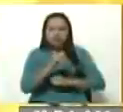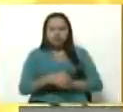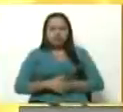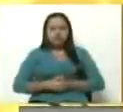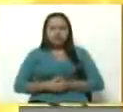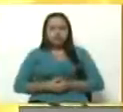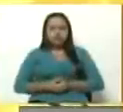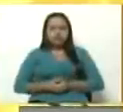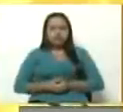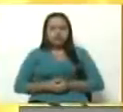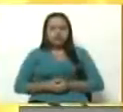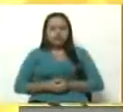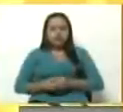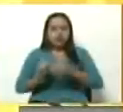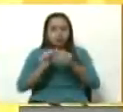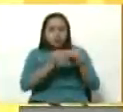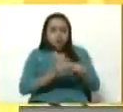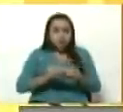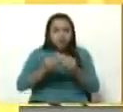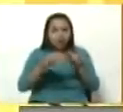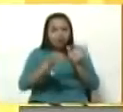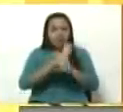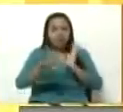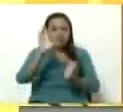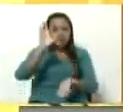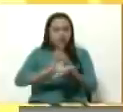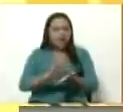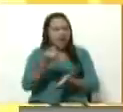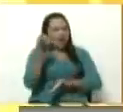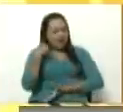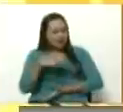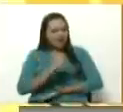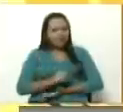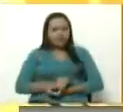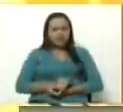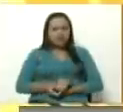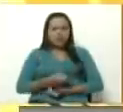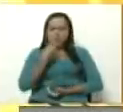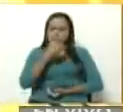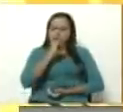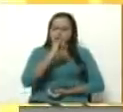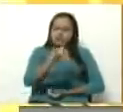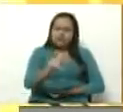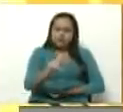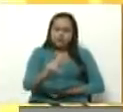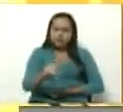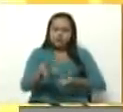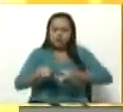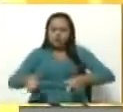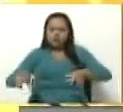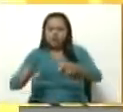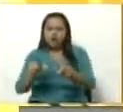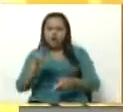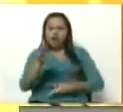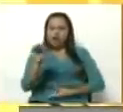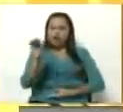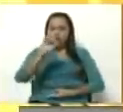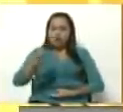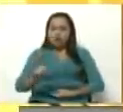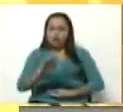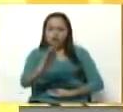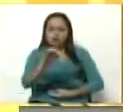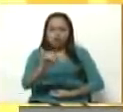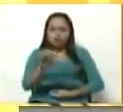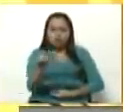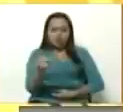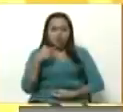de ornamentación y el derecho a la ciudad. Ayer, precisamente, buena noticia para Rocio, San Juan de los Morros. Estuve en